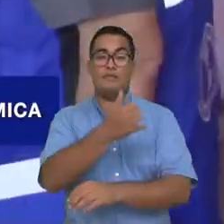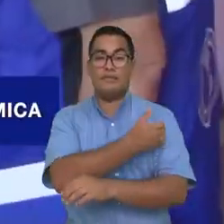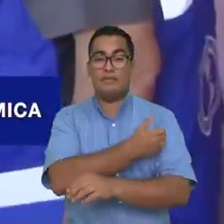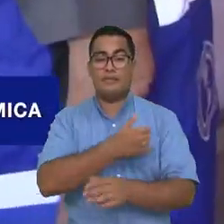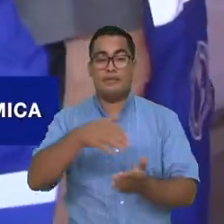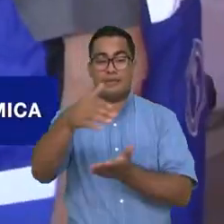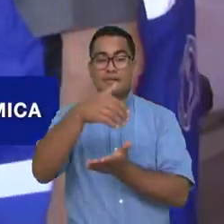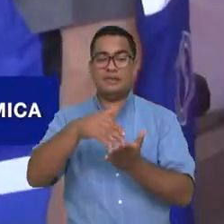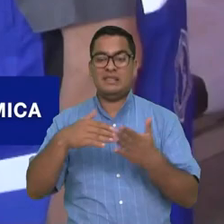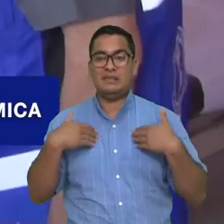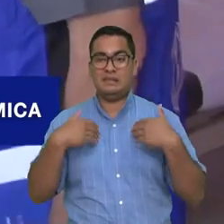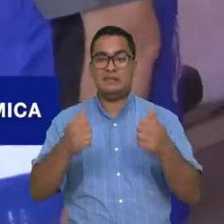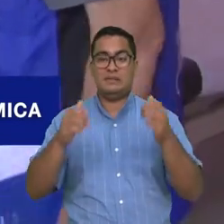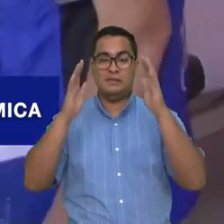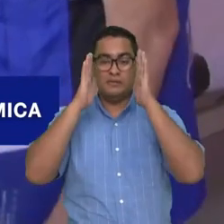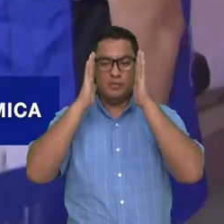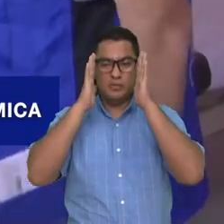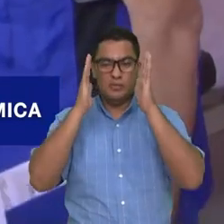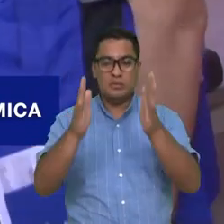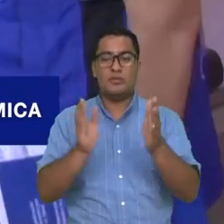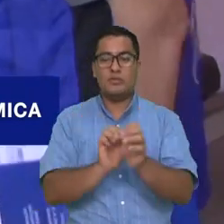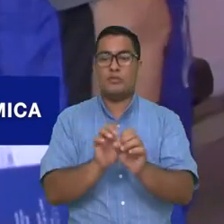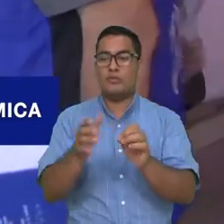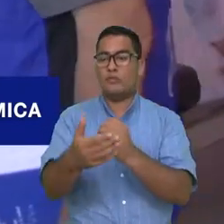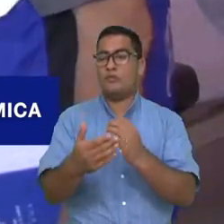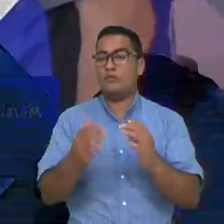preparados para atender este tipo de casos.